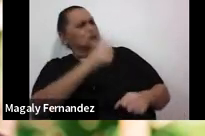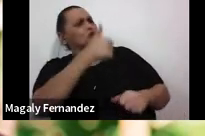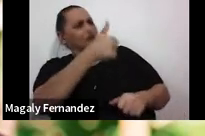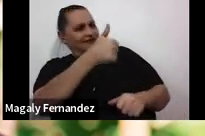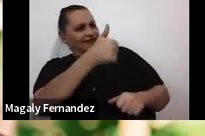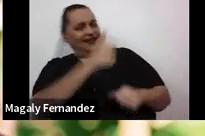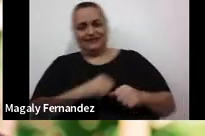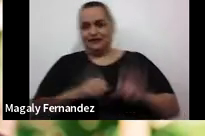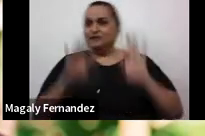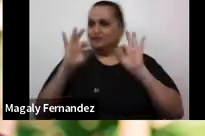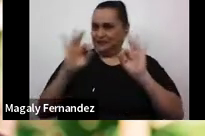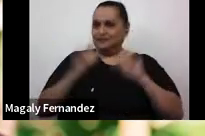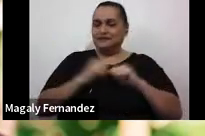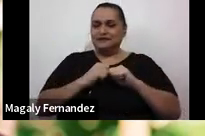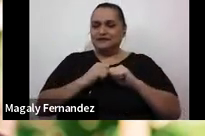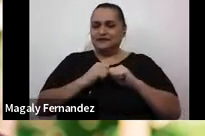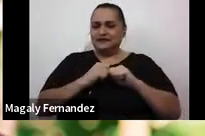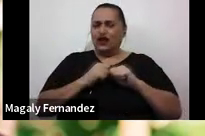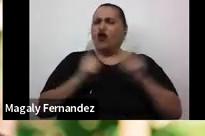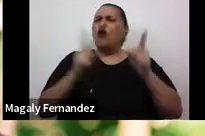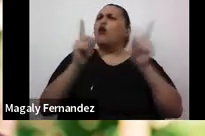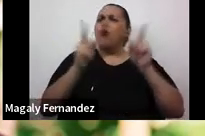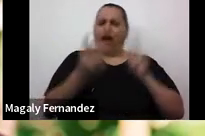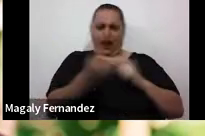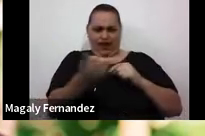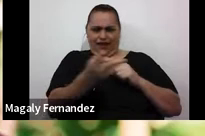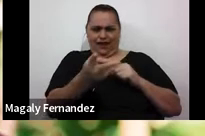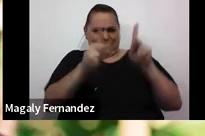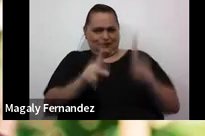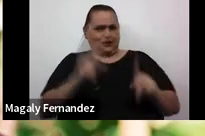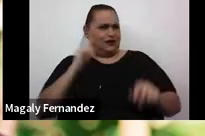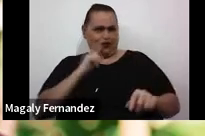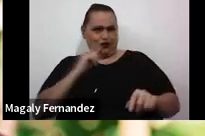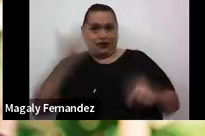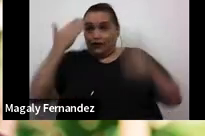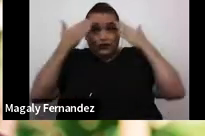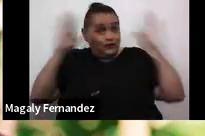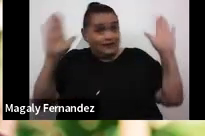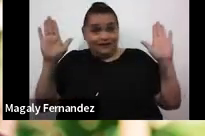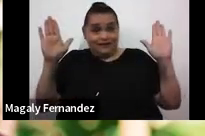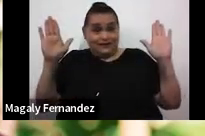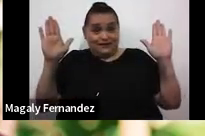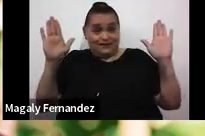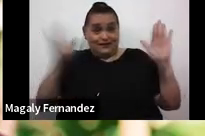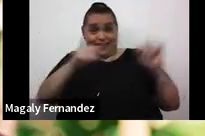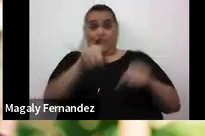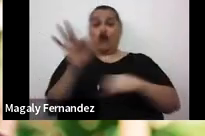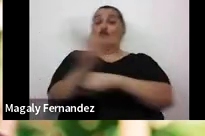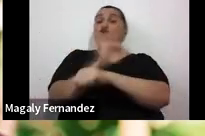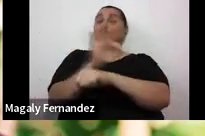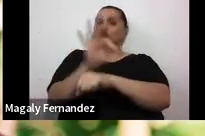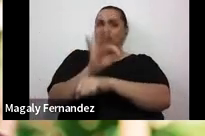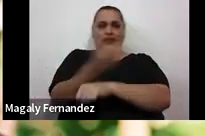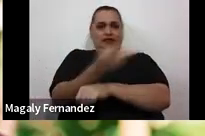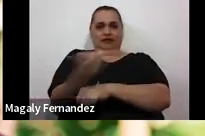bien Ahora cuál de las dos es la persona sorda no lo sabemos ahí hay una funcionalidad Por qué Porque